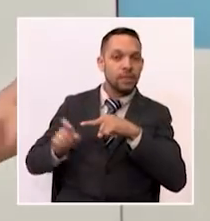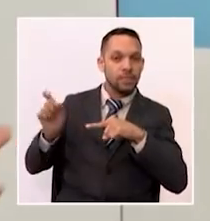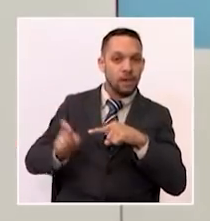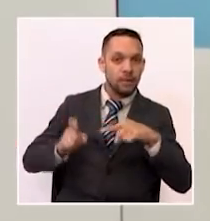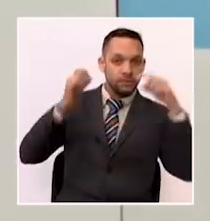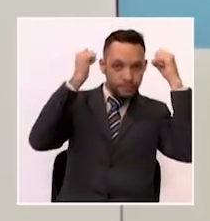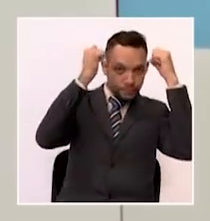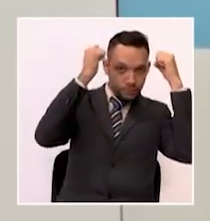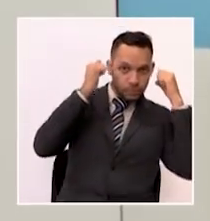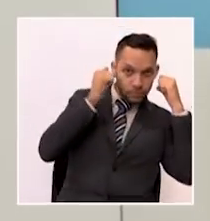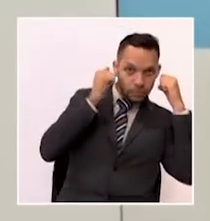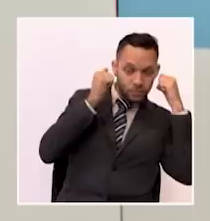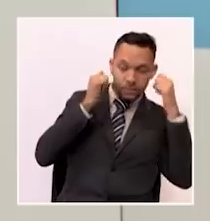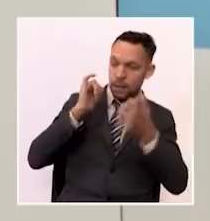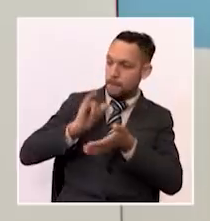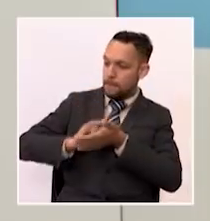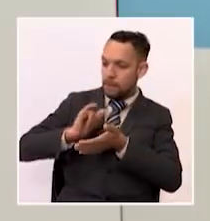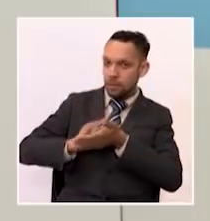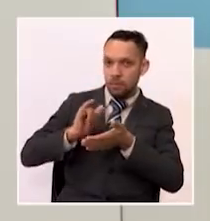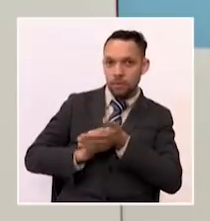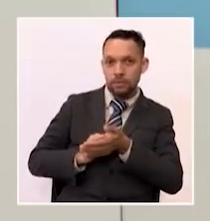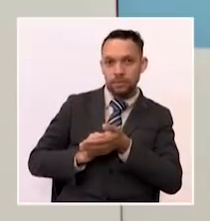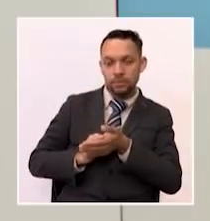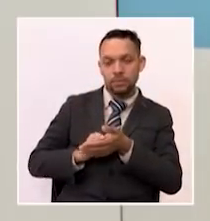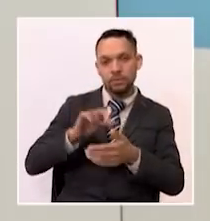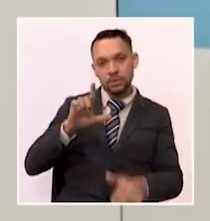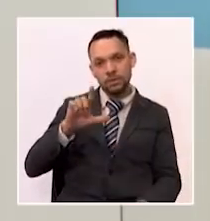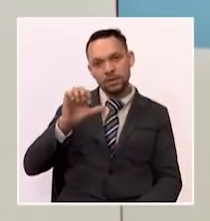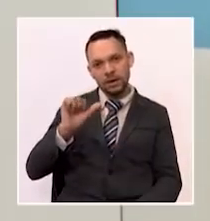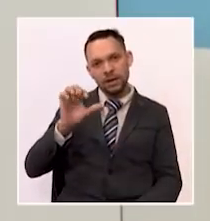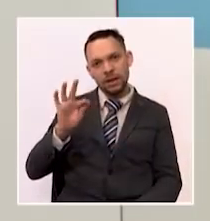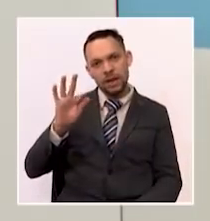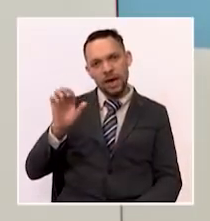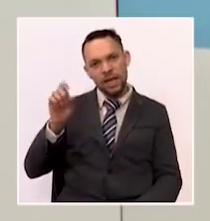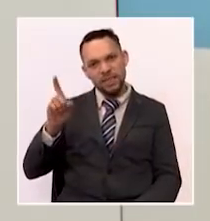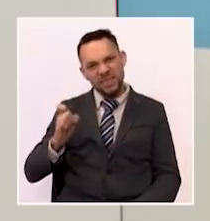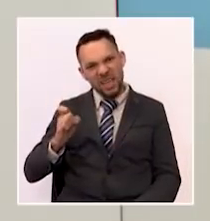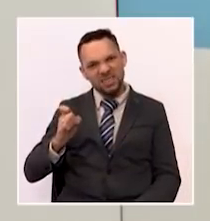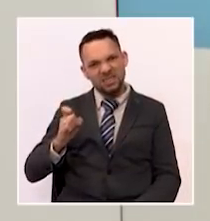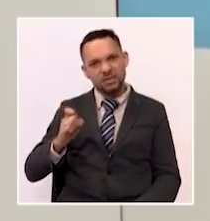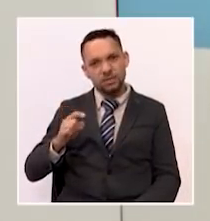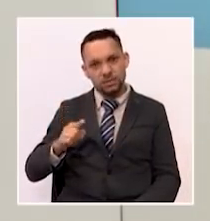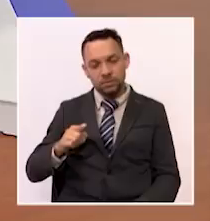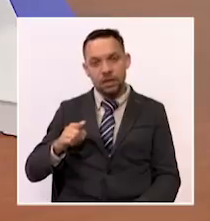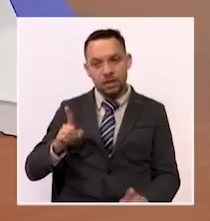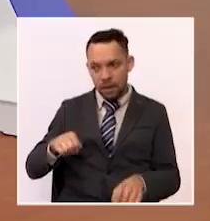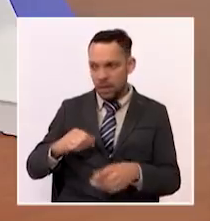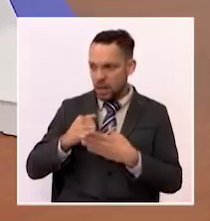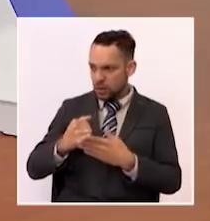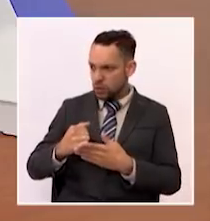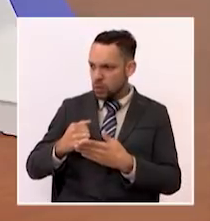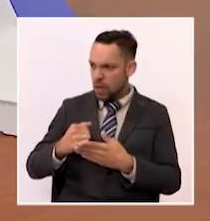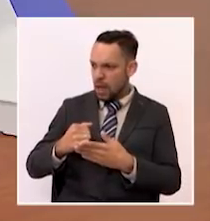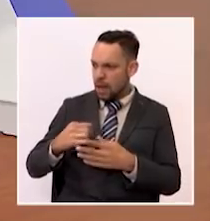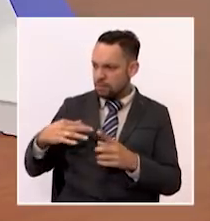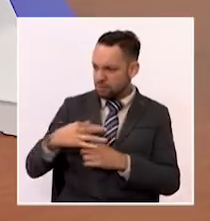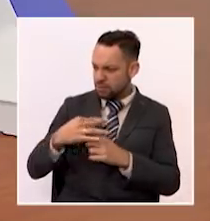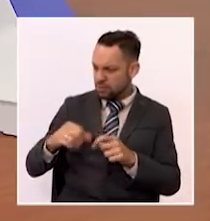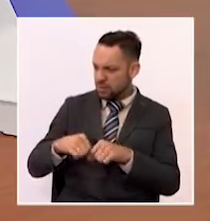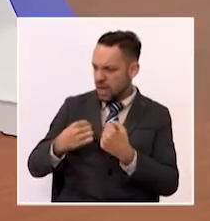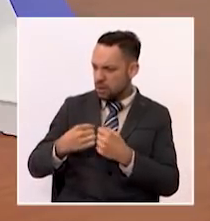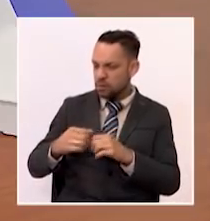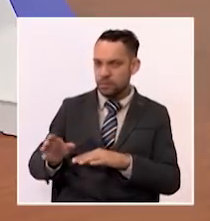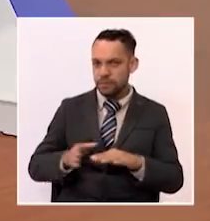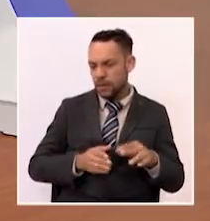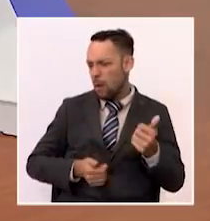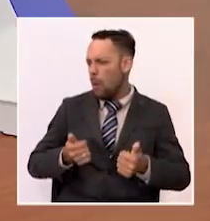usted lo acaba de nombrar, y ella dice si de pronto ese látex ayuda a que el flujo vaginal no sea normal. El látex a